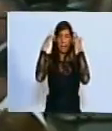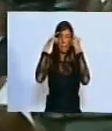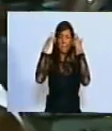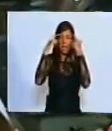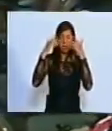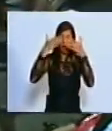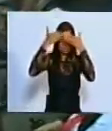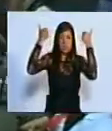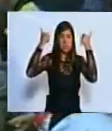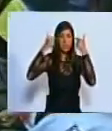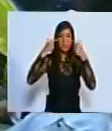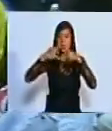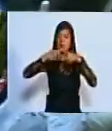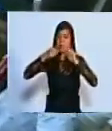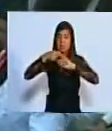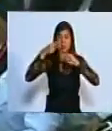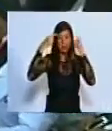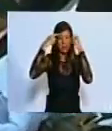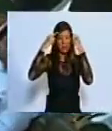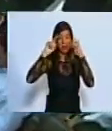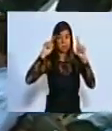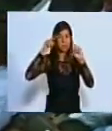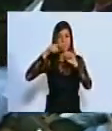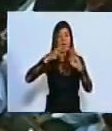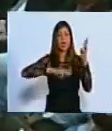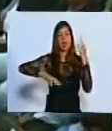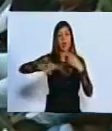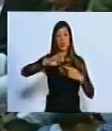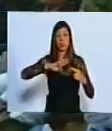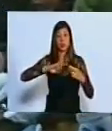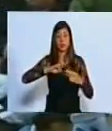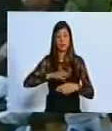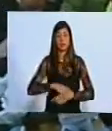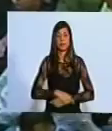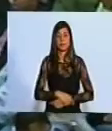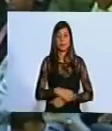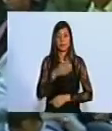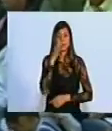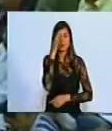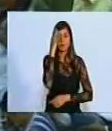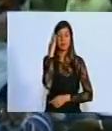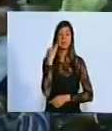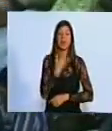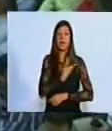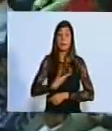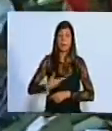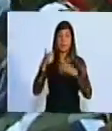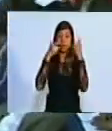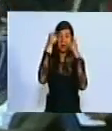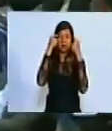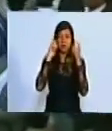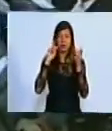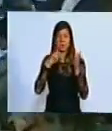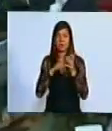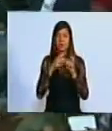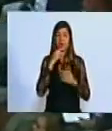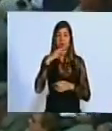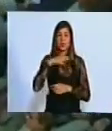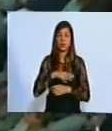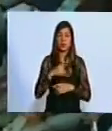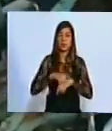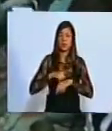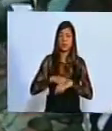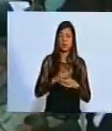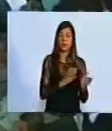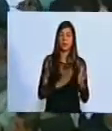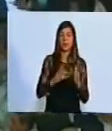debe seguir siendo el principal propósito de nuestra revolución. Para nuestro comandante, la carga del tiempo histórico pasó a ser una